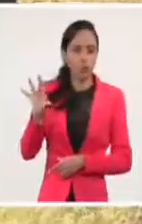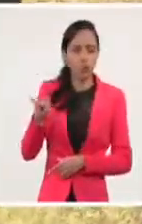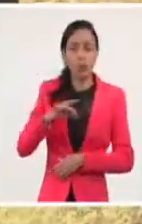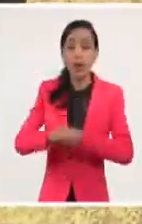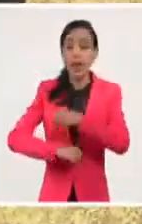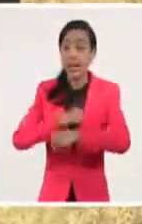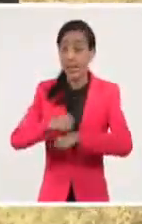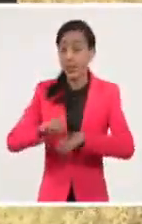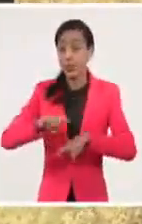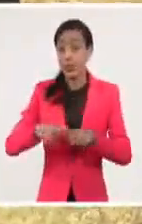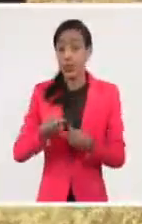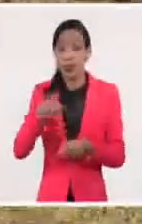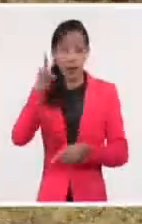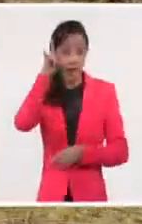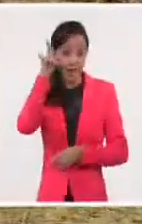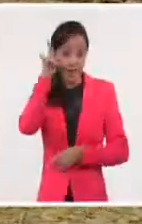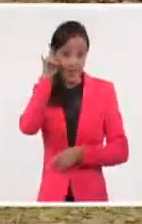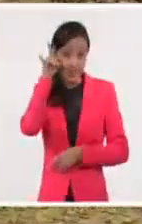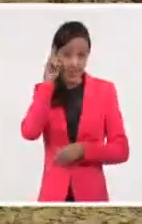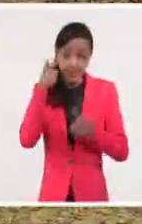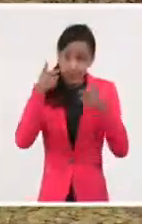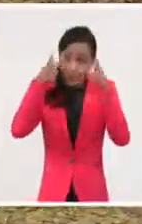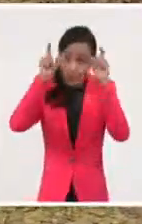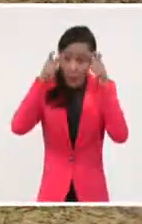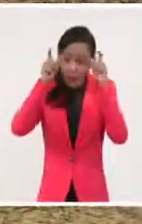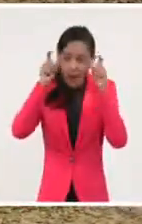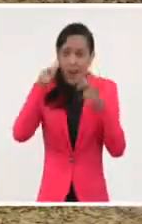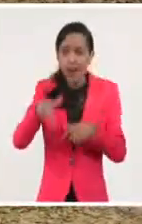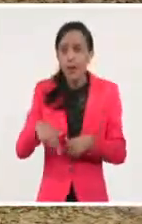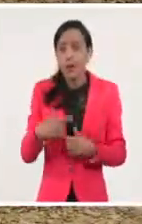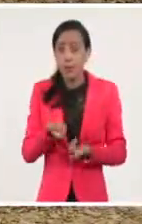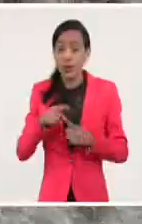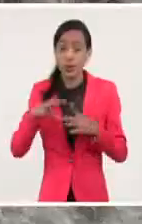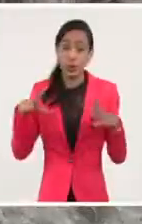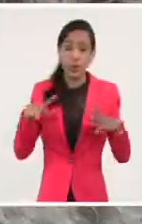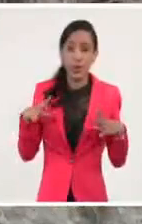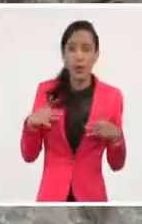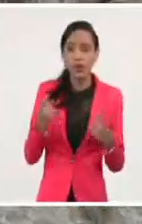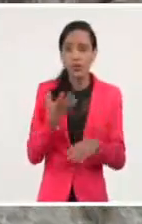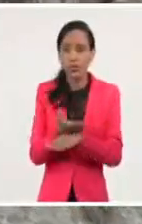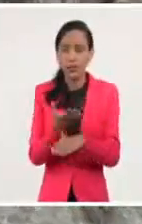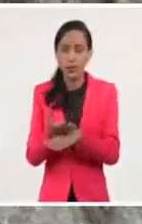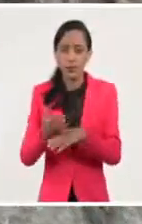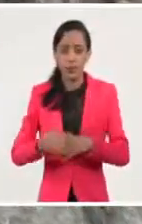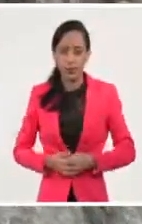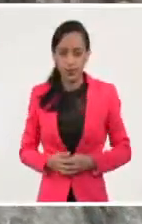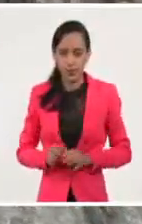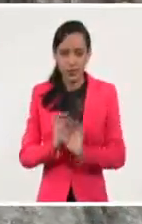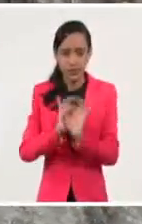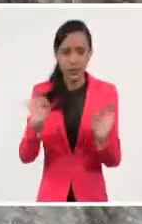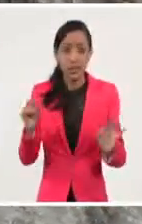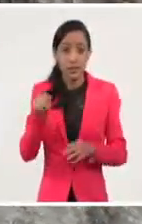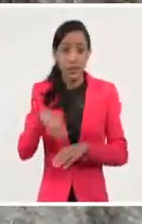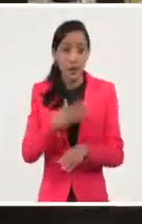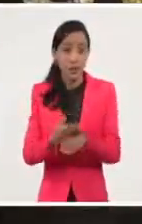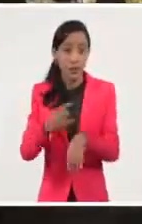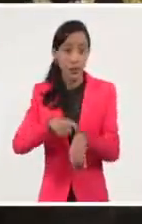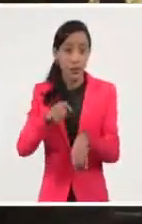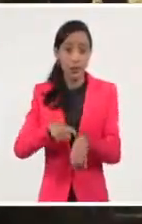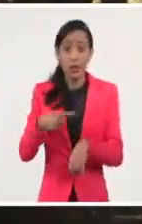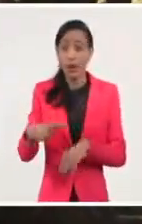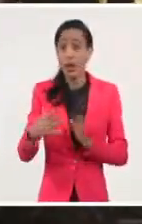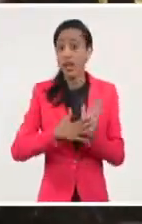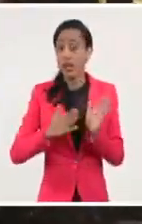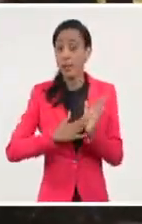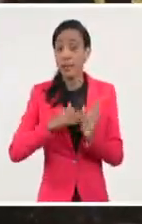de la leche de búfala, muy demandados en sectores como el turismo por su alta calidad. Hasta ahora, cada mes se